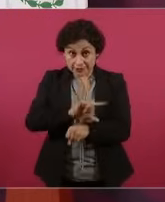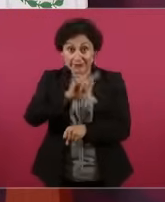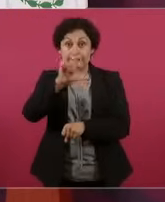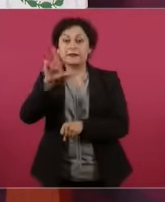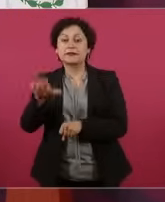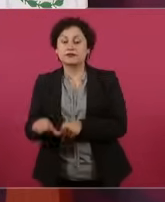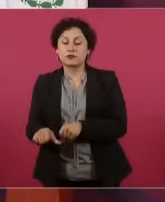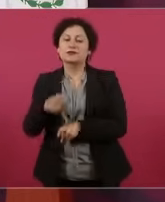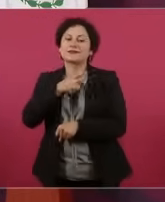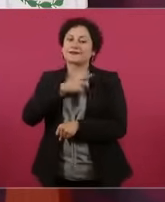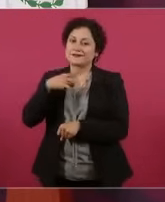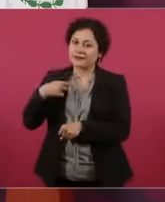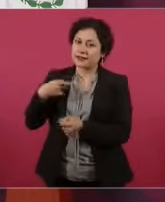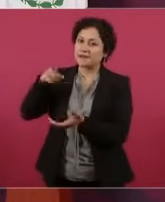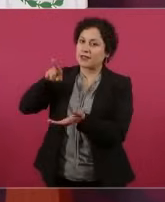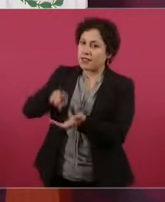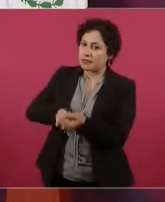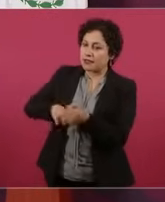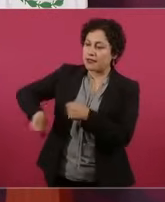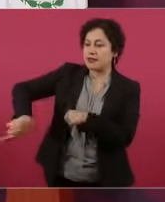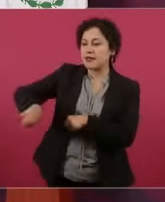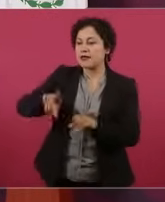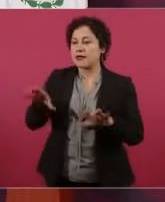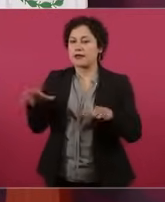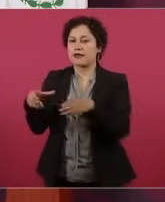tenía que haber una elección